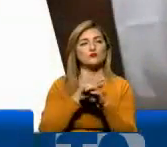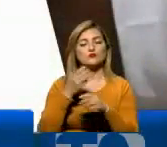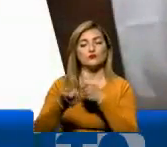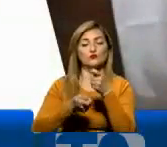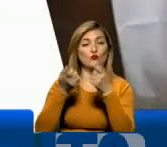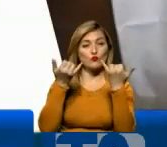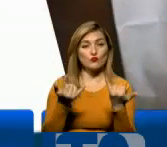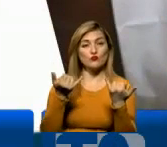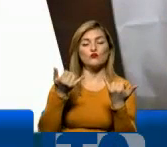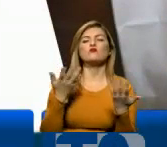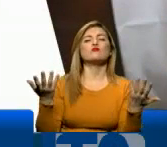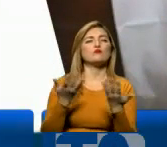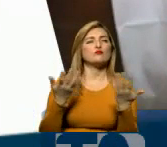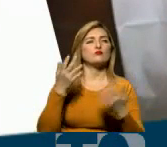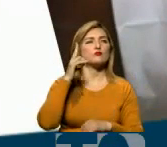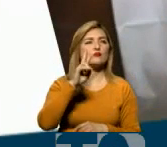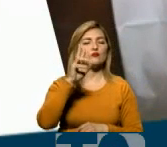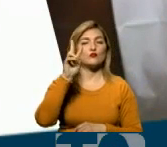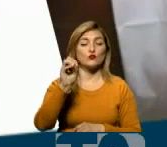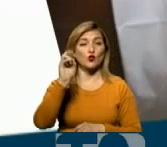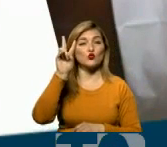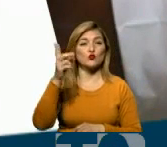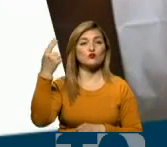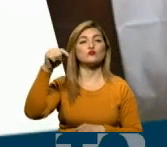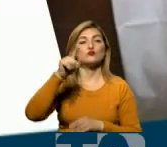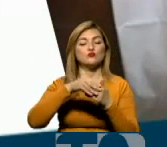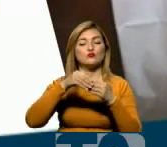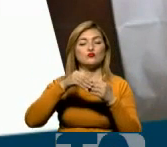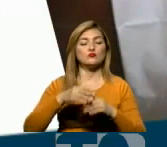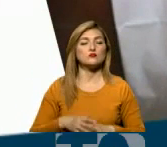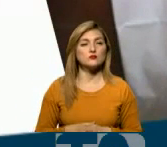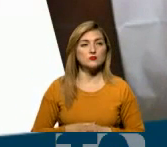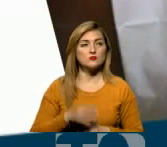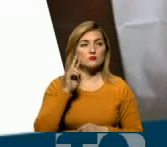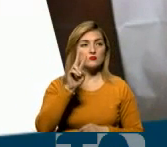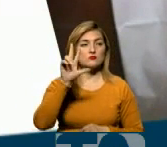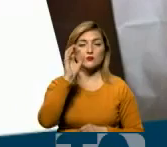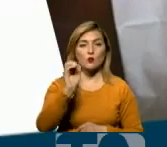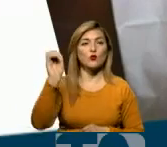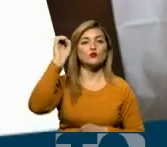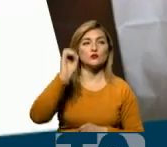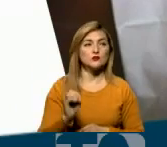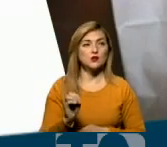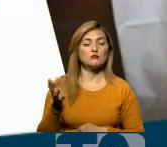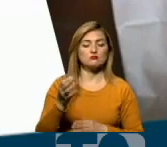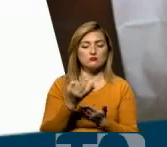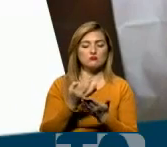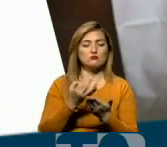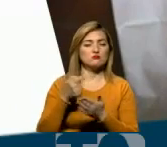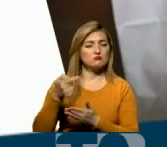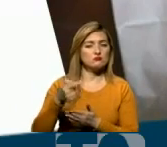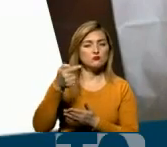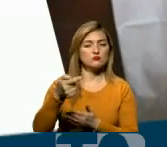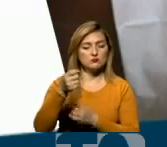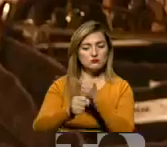comercios hoy venderán en torno a 202 millones de dólares, es decir, 23% más de lo que se ha facturado